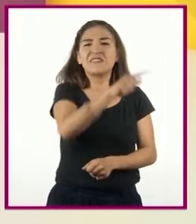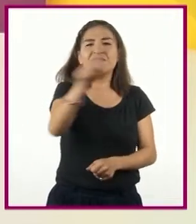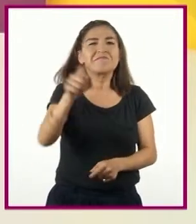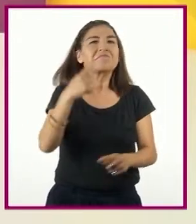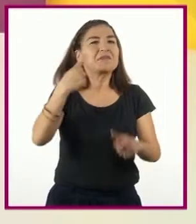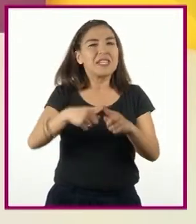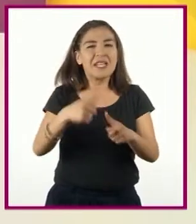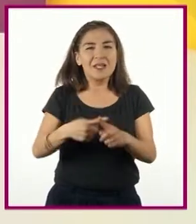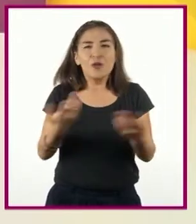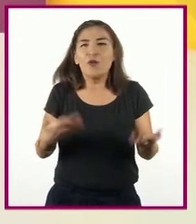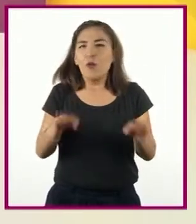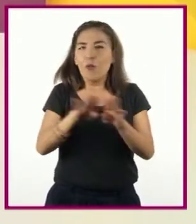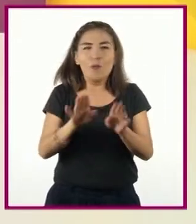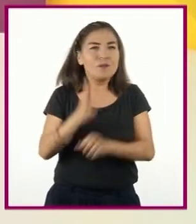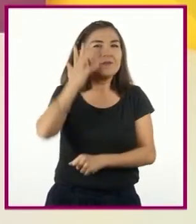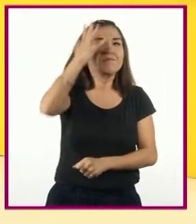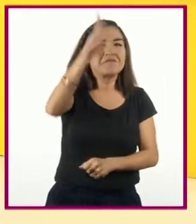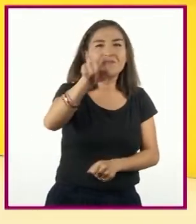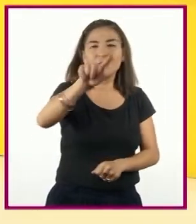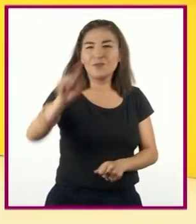ser y cómo ser.